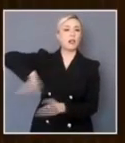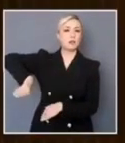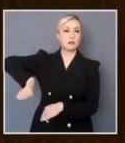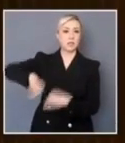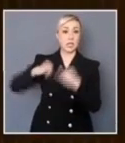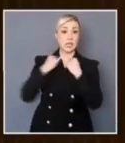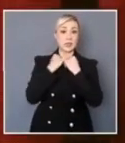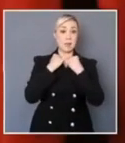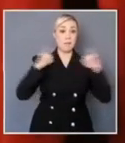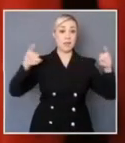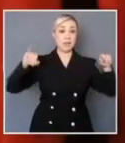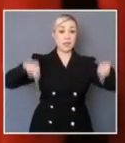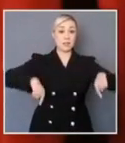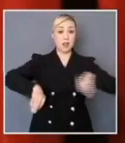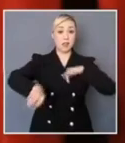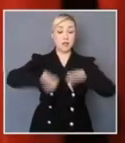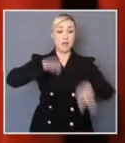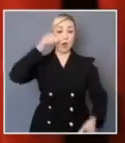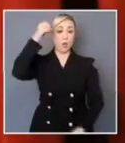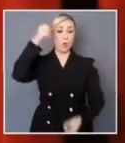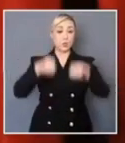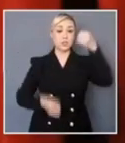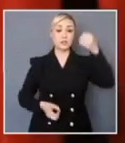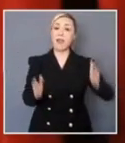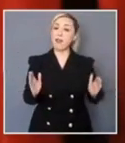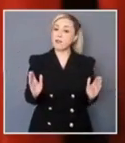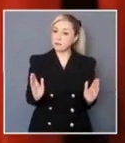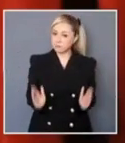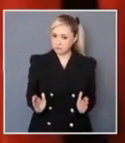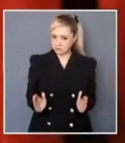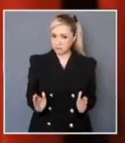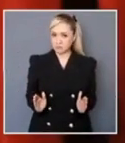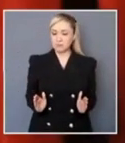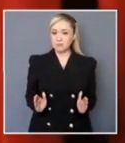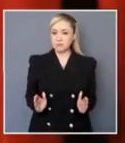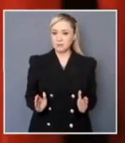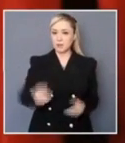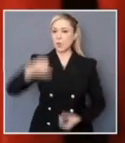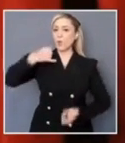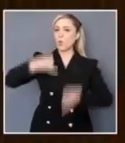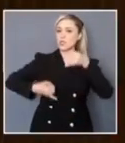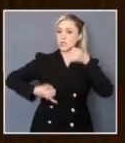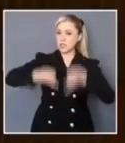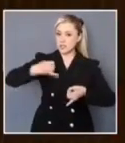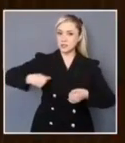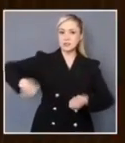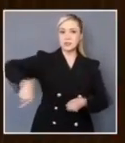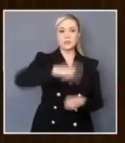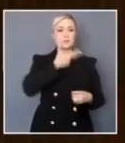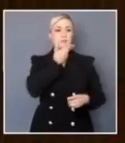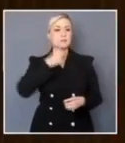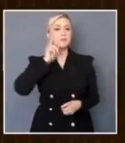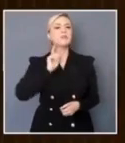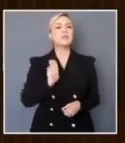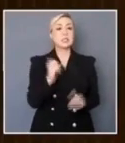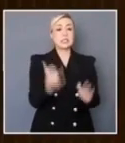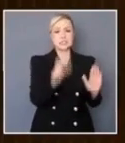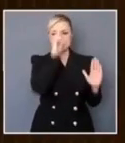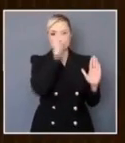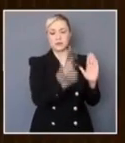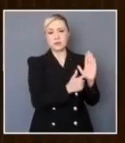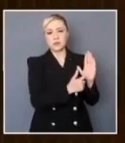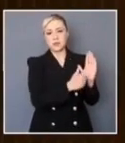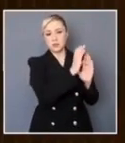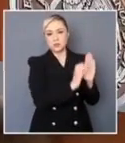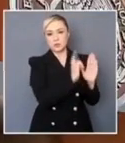judicial, la de los juzgadores y la de uno de los poderes constitutivos de la República.